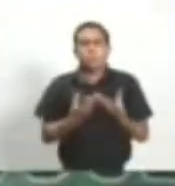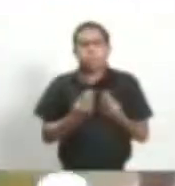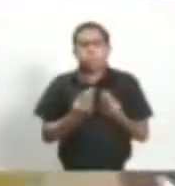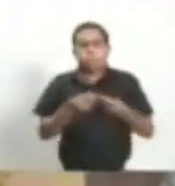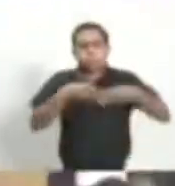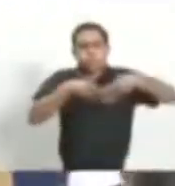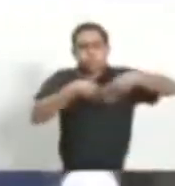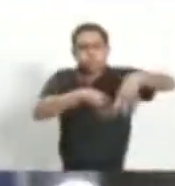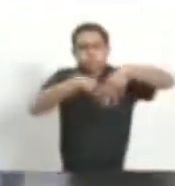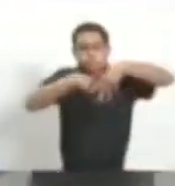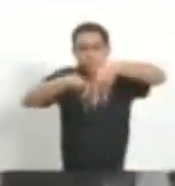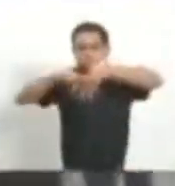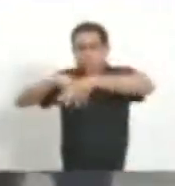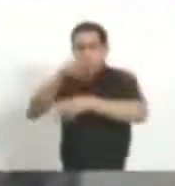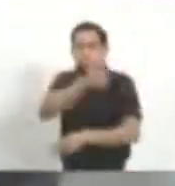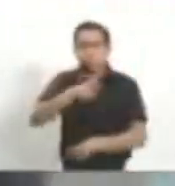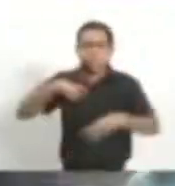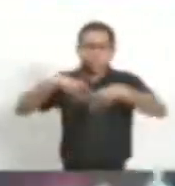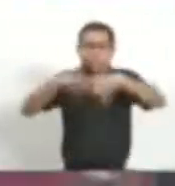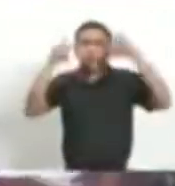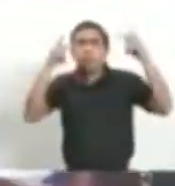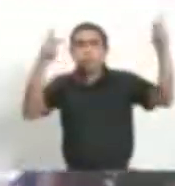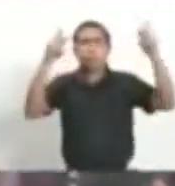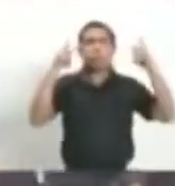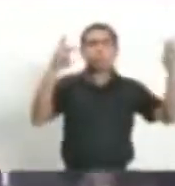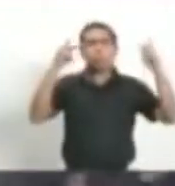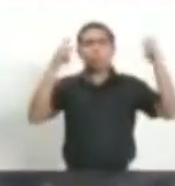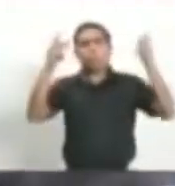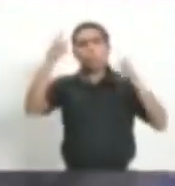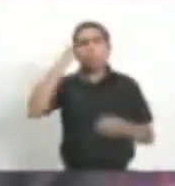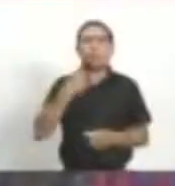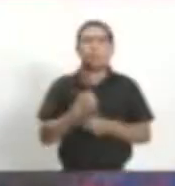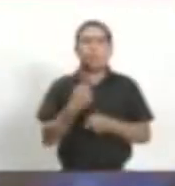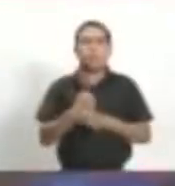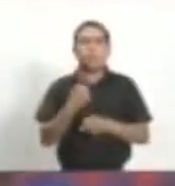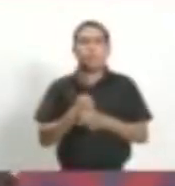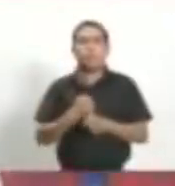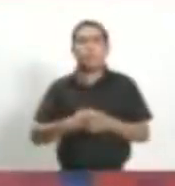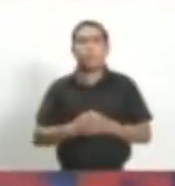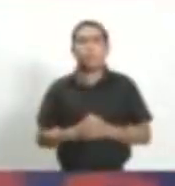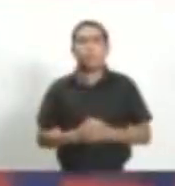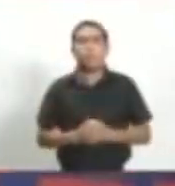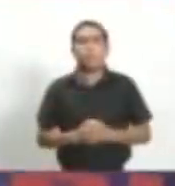en Barranquilla para conmemorar el Día Internacional del Trabajador.